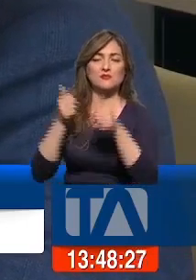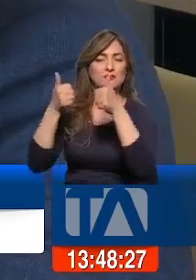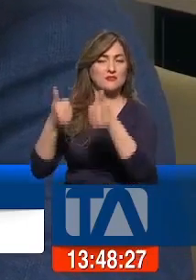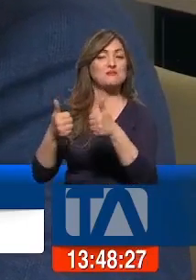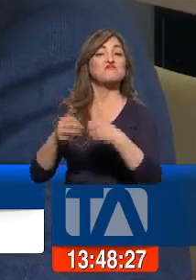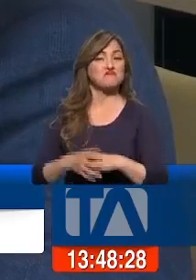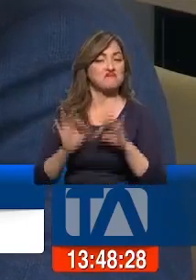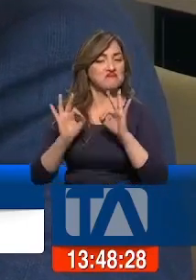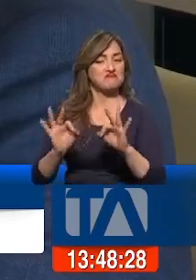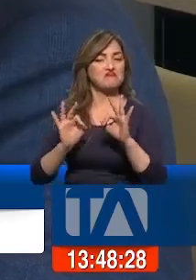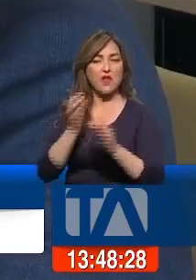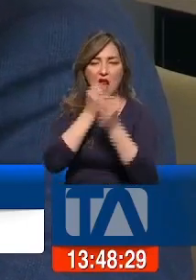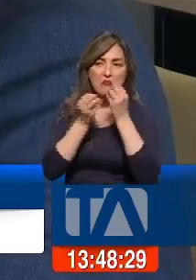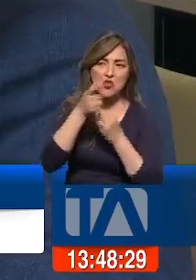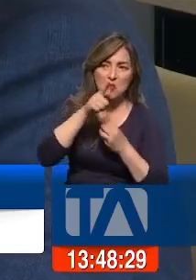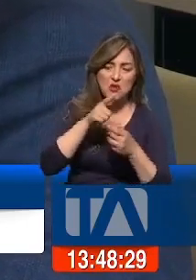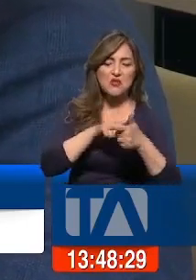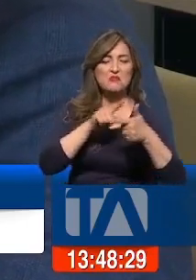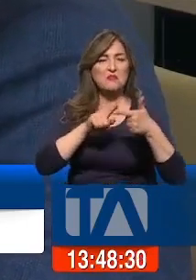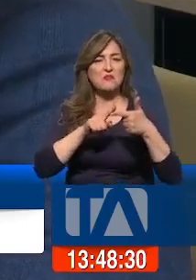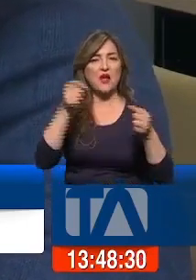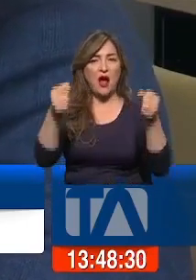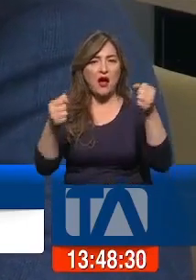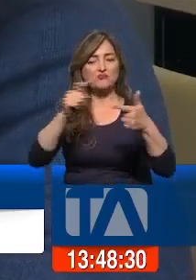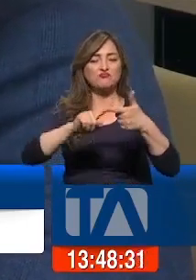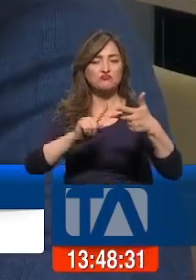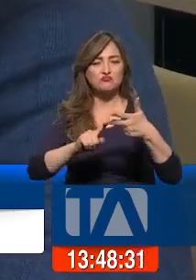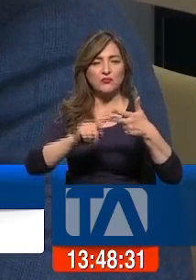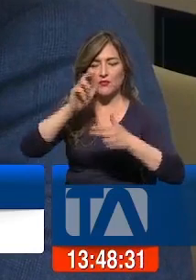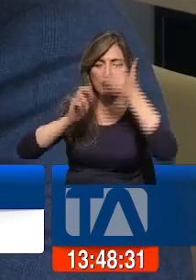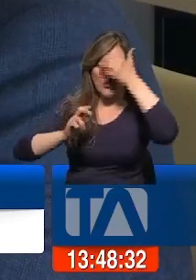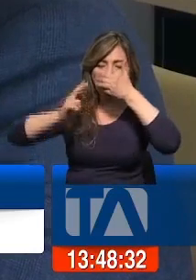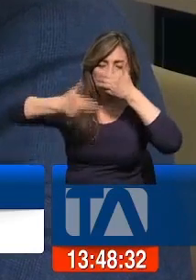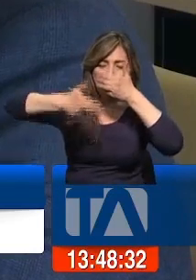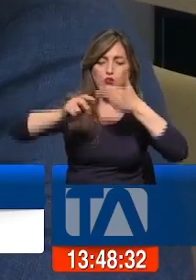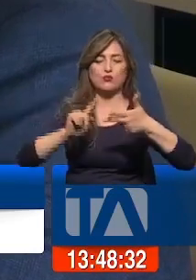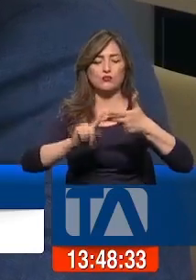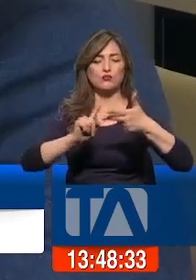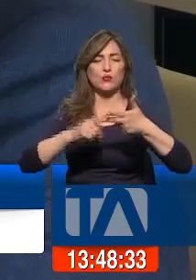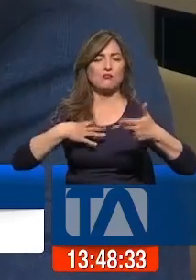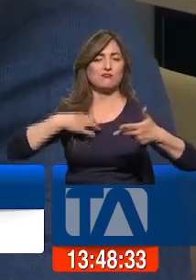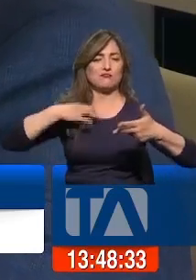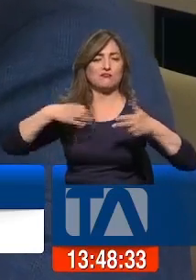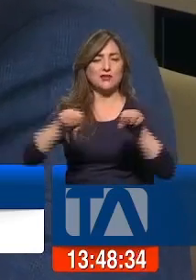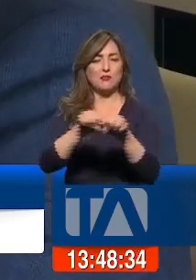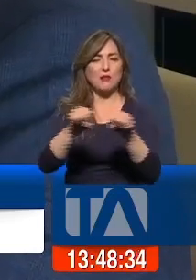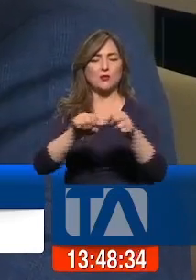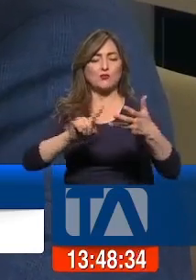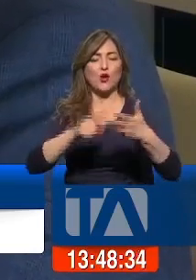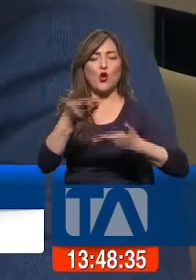presentar. Alimentos y bebidas, automotriz, metalmecánica, textiles y calzado, comercio también en la ciudad de